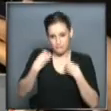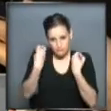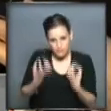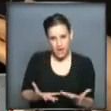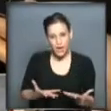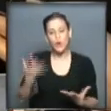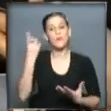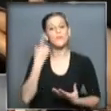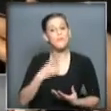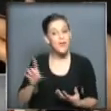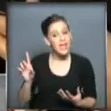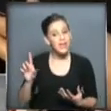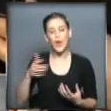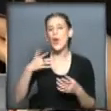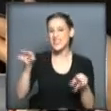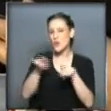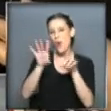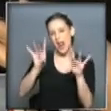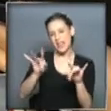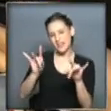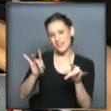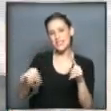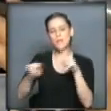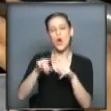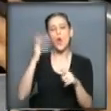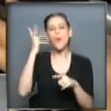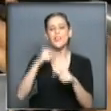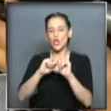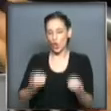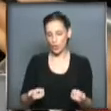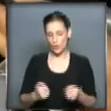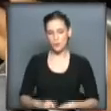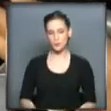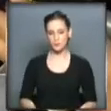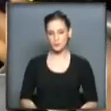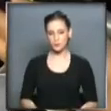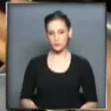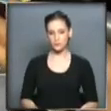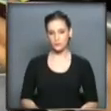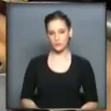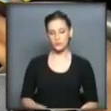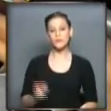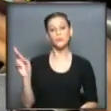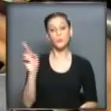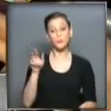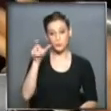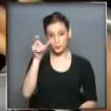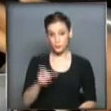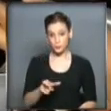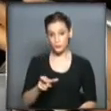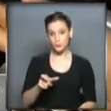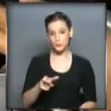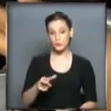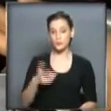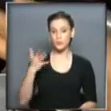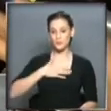pero es un cuadro complejo por la gravedad de las fracturas. La paciente es un traumatismo de